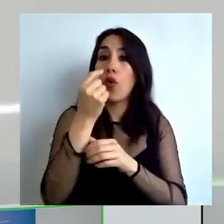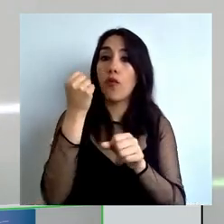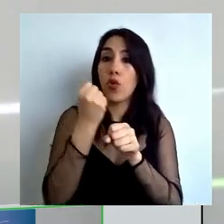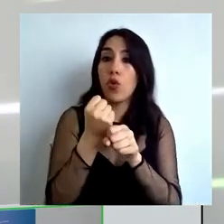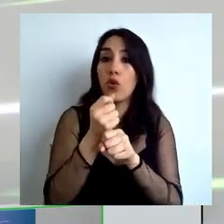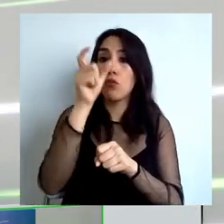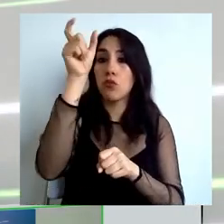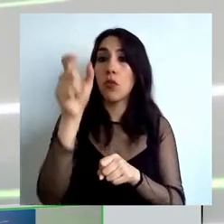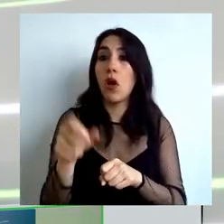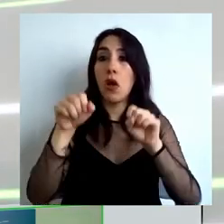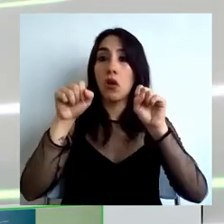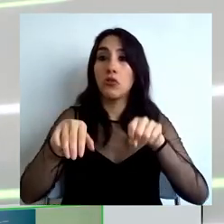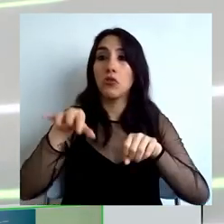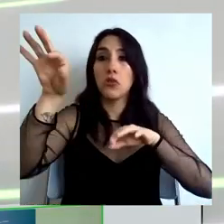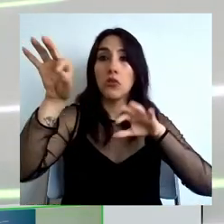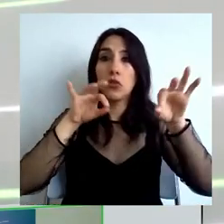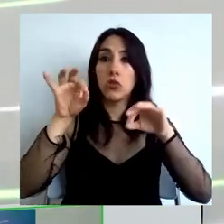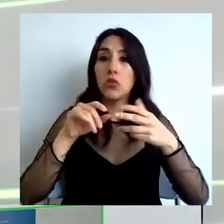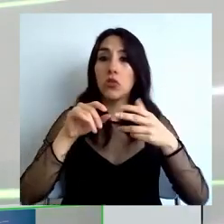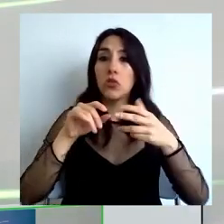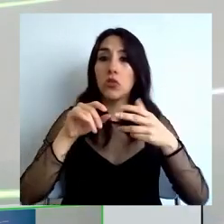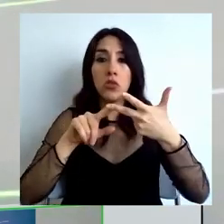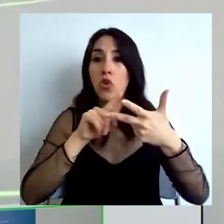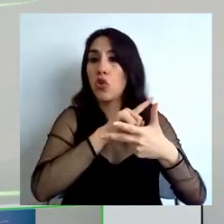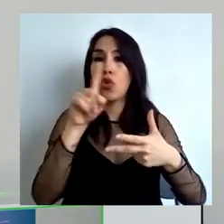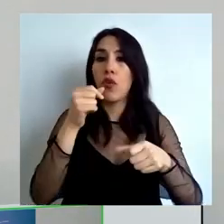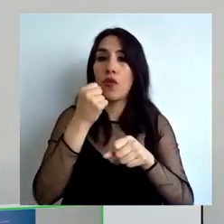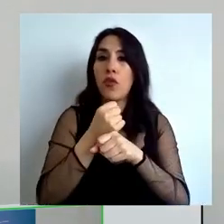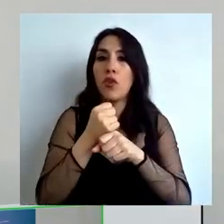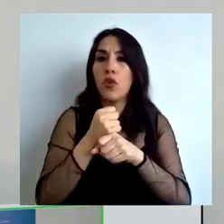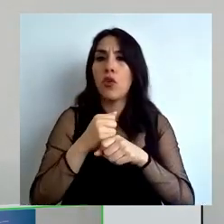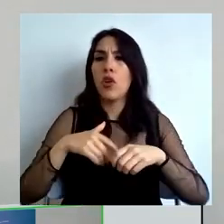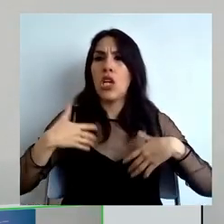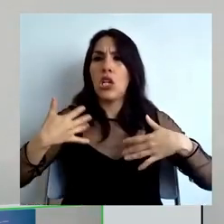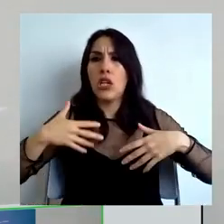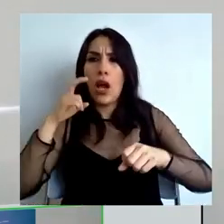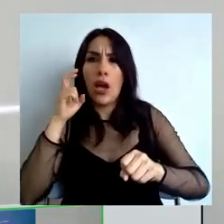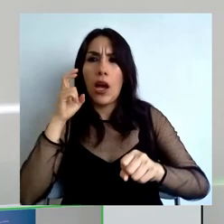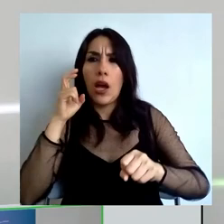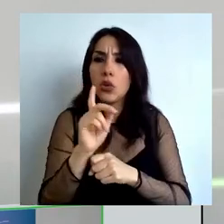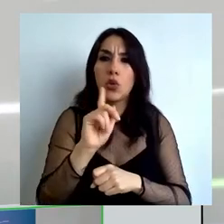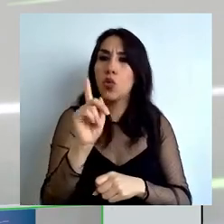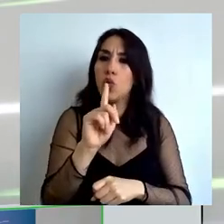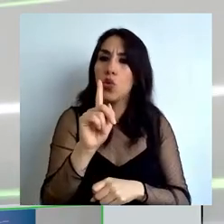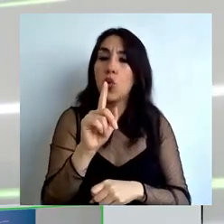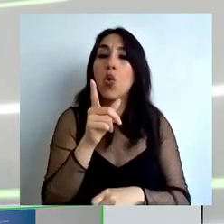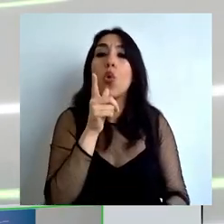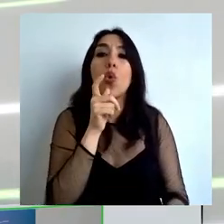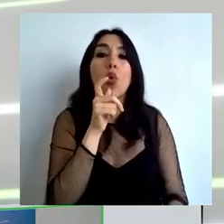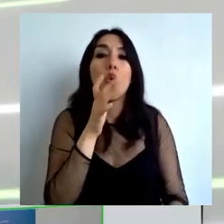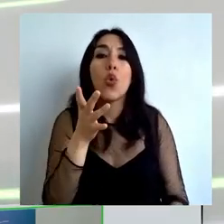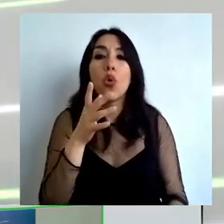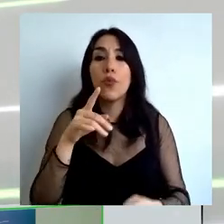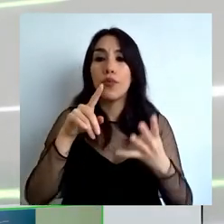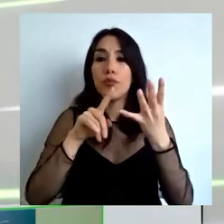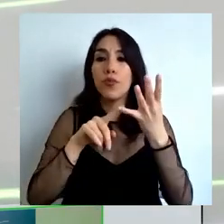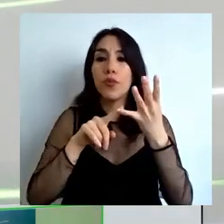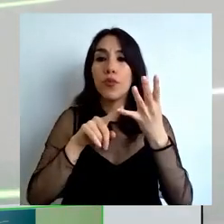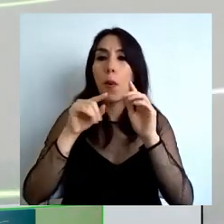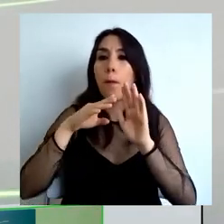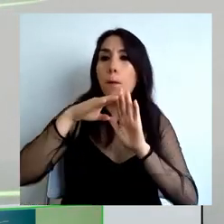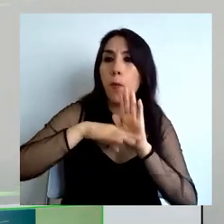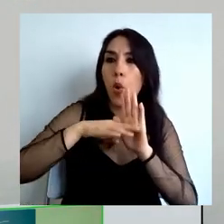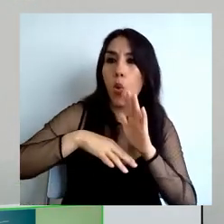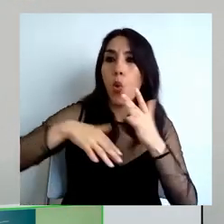forzoso, que tenga un mínimo de condiciones, es algo fundamental. Y por supuesto también permitir la libertad